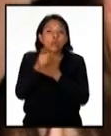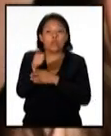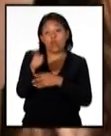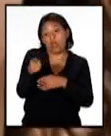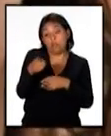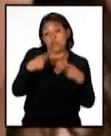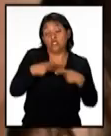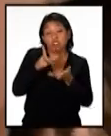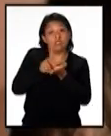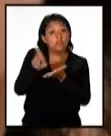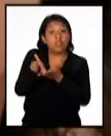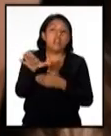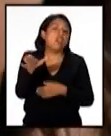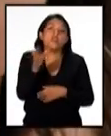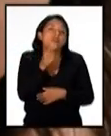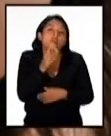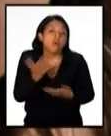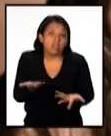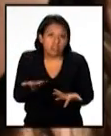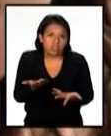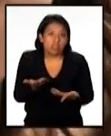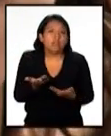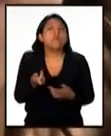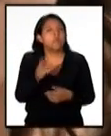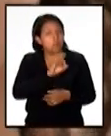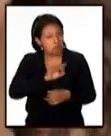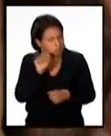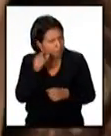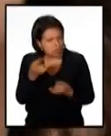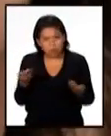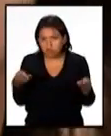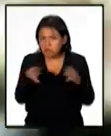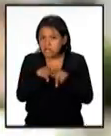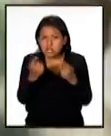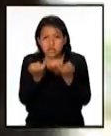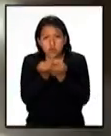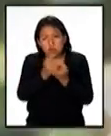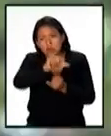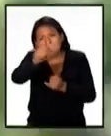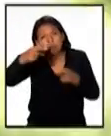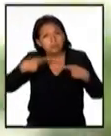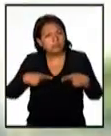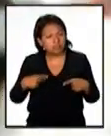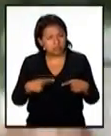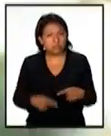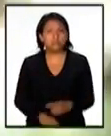discapacidad no podemos hacer nada. Podemos hacer lo mismo que hacen la gente conmigo.